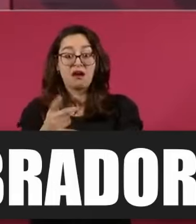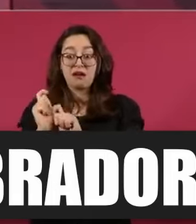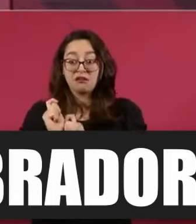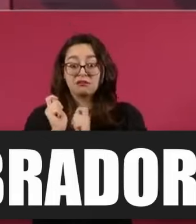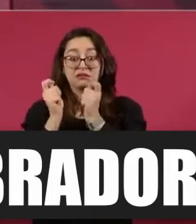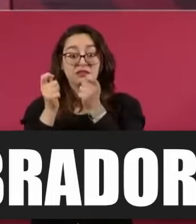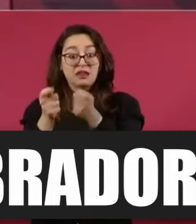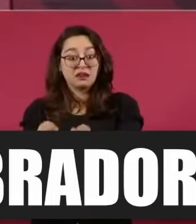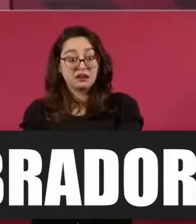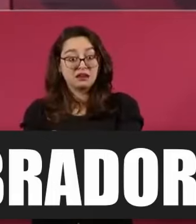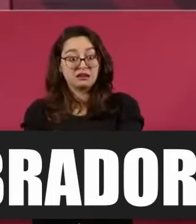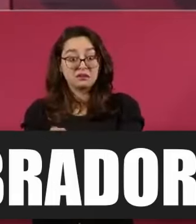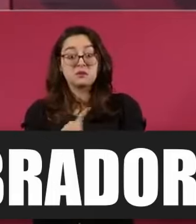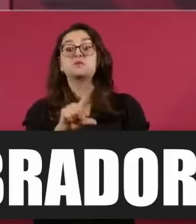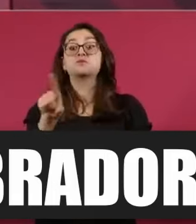y